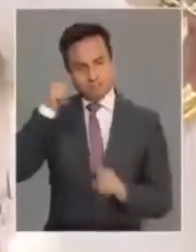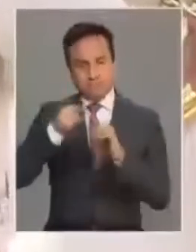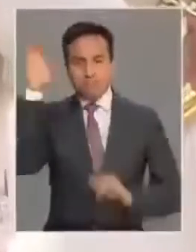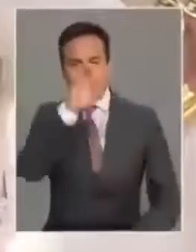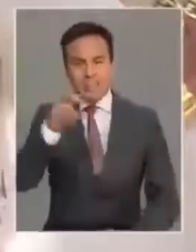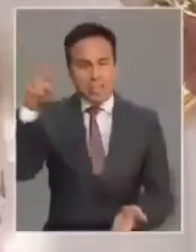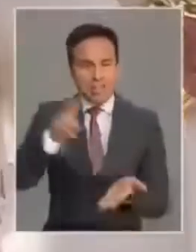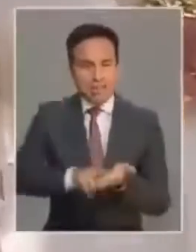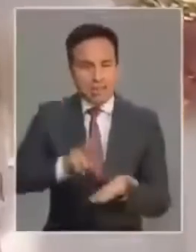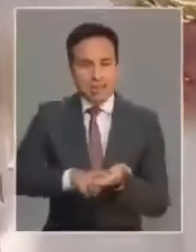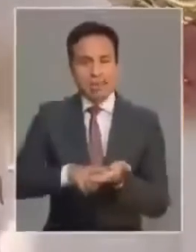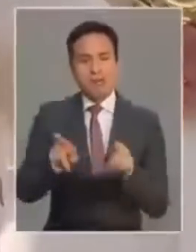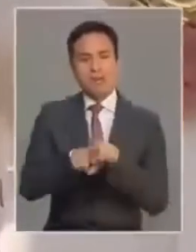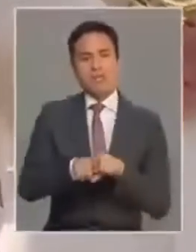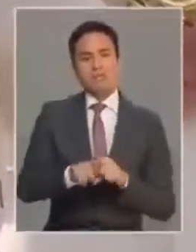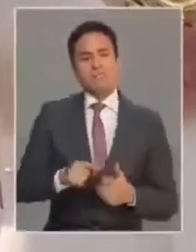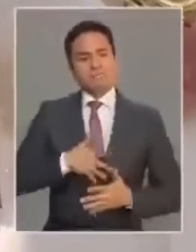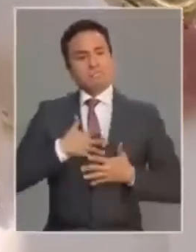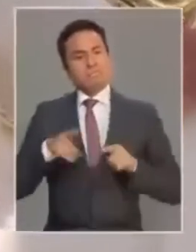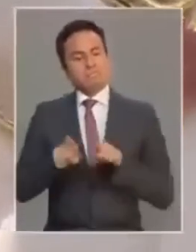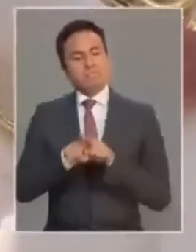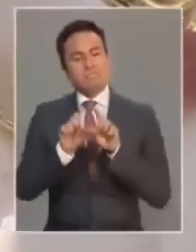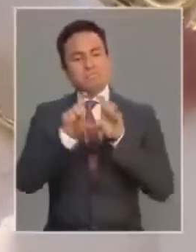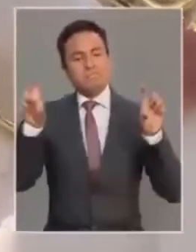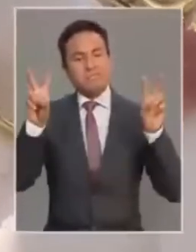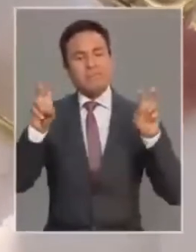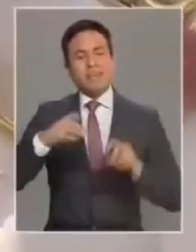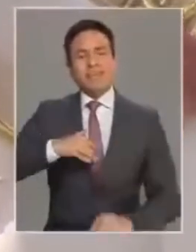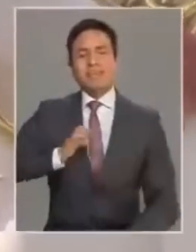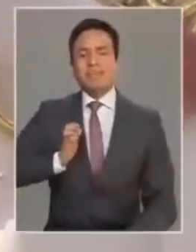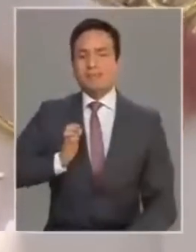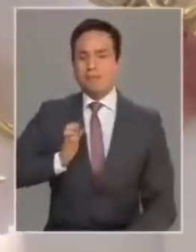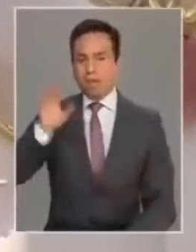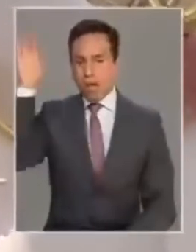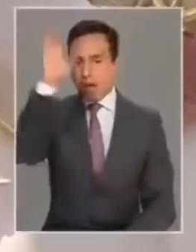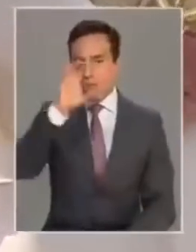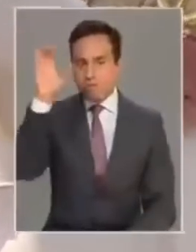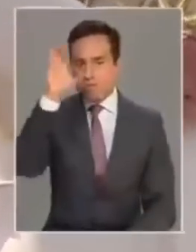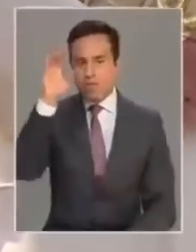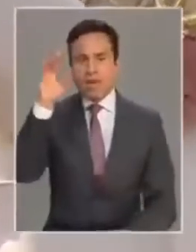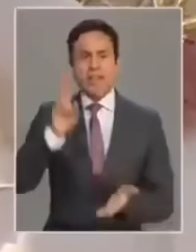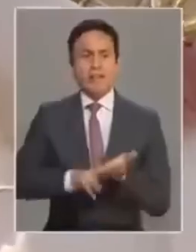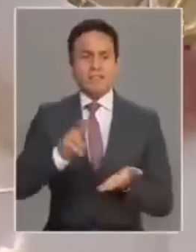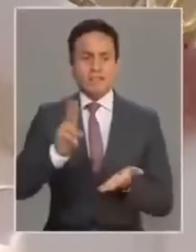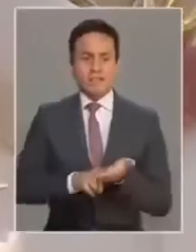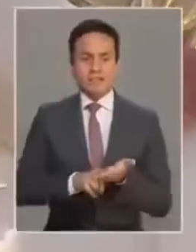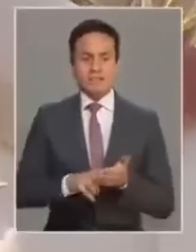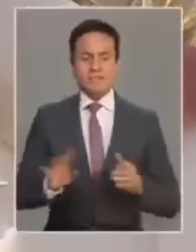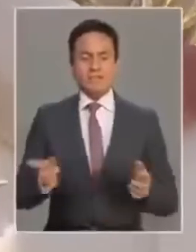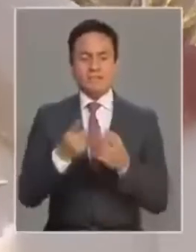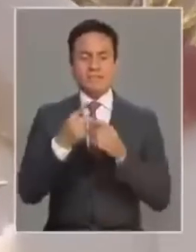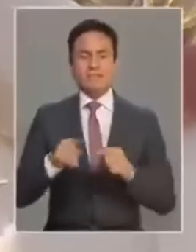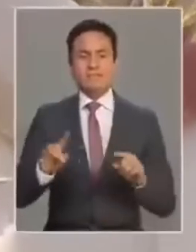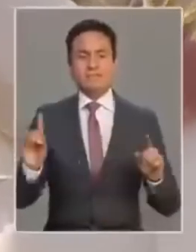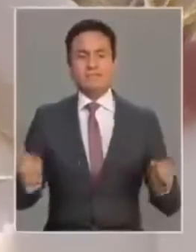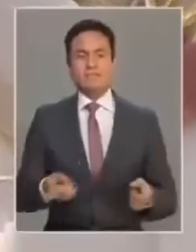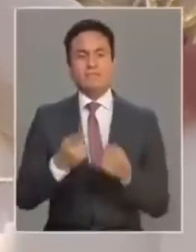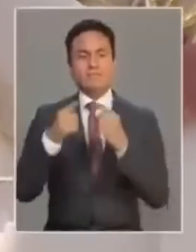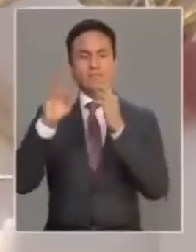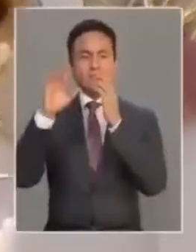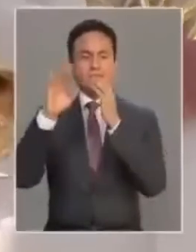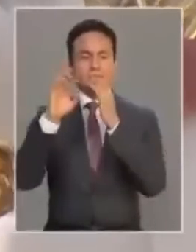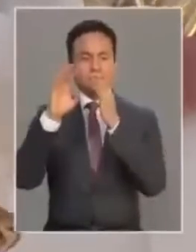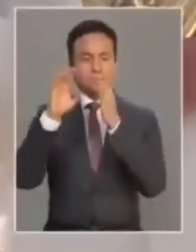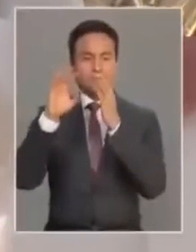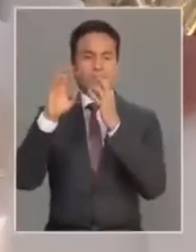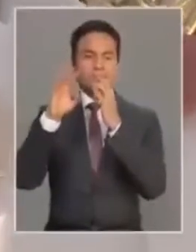de la verdad. Inspirados en la máxima: detectives en búsqueda de la verdad. ¡Wow! Ellos son